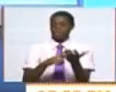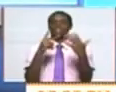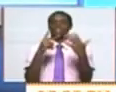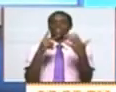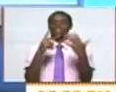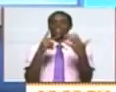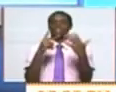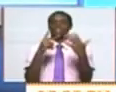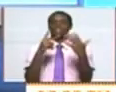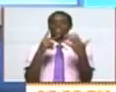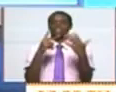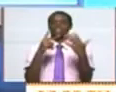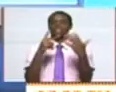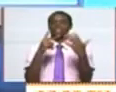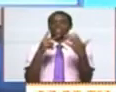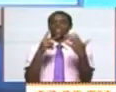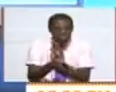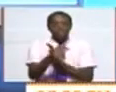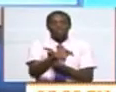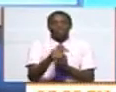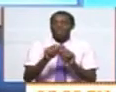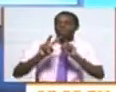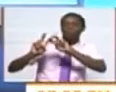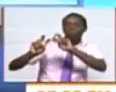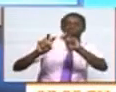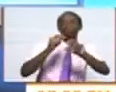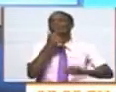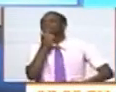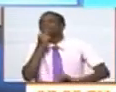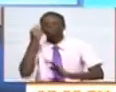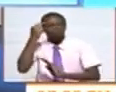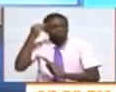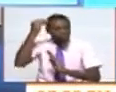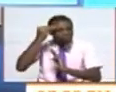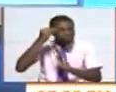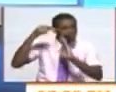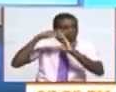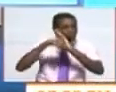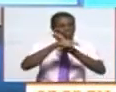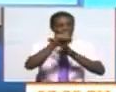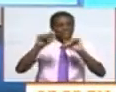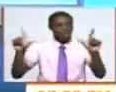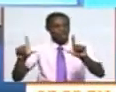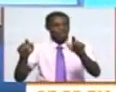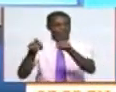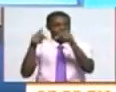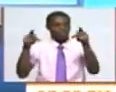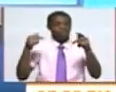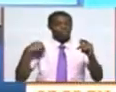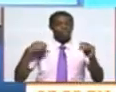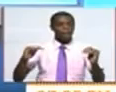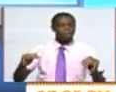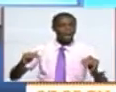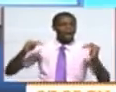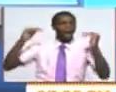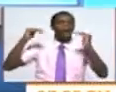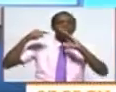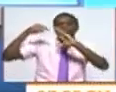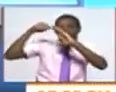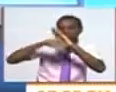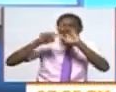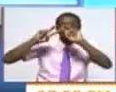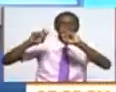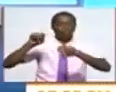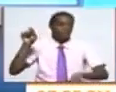análisis crítico de medios venezolanos con la altura y la profundidad que estos ameritan.